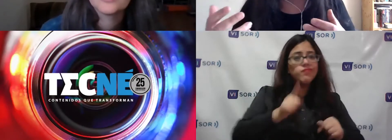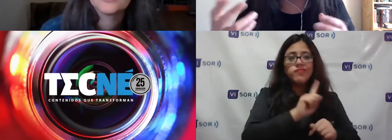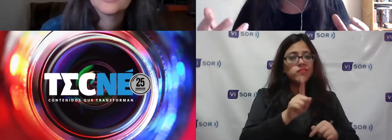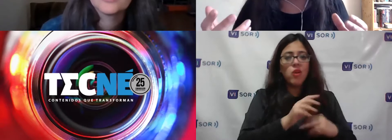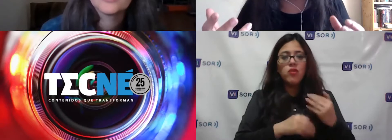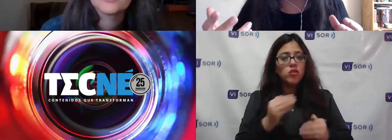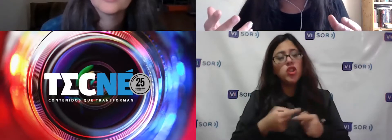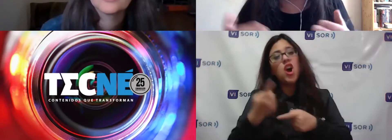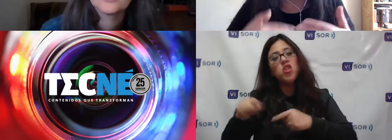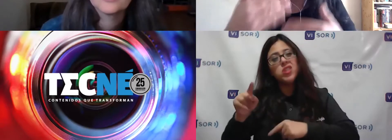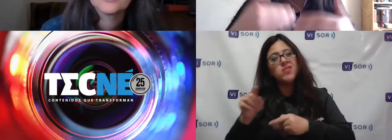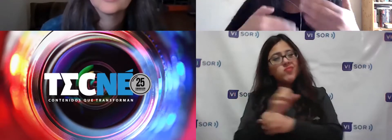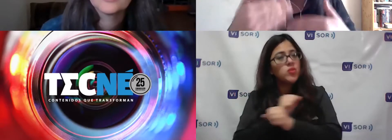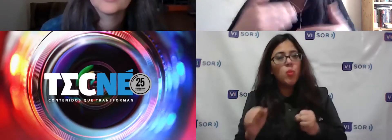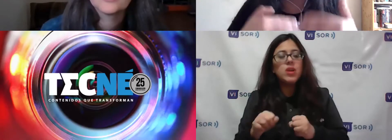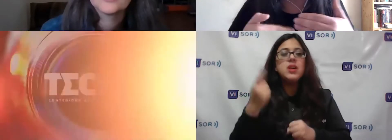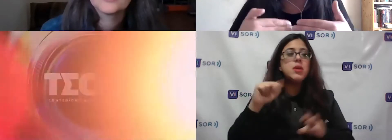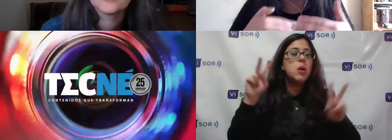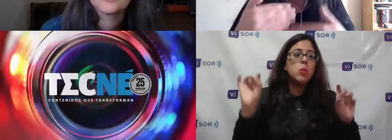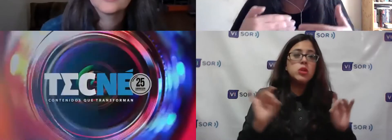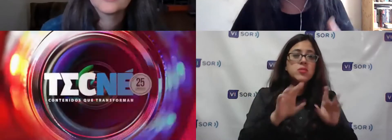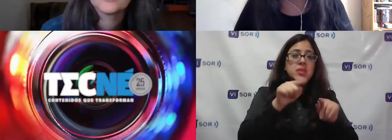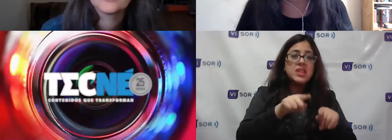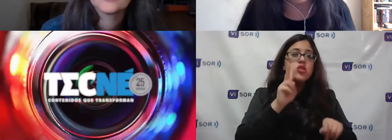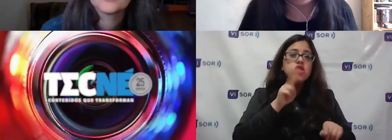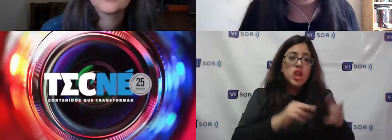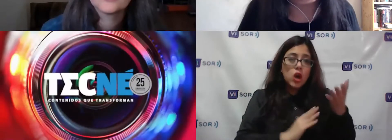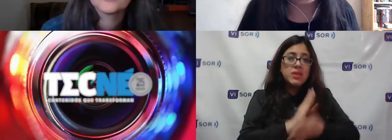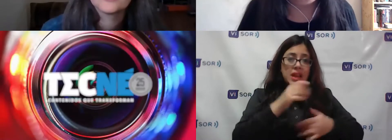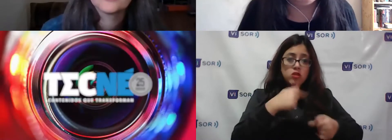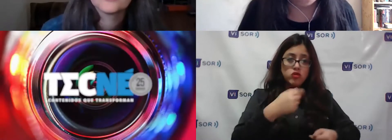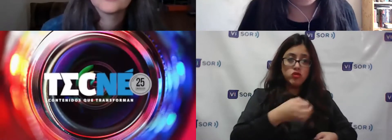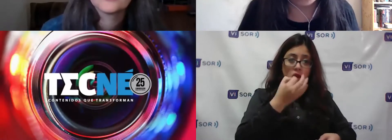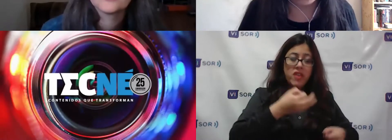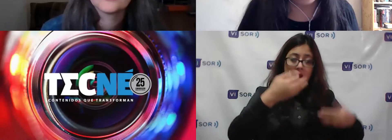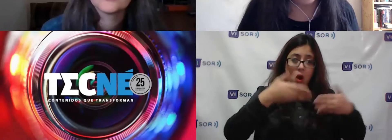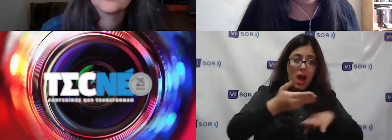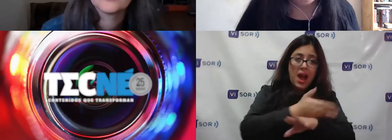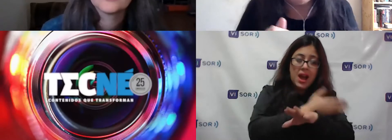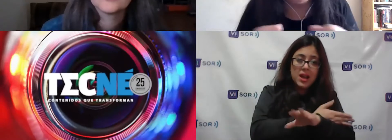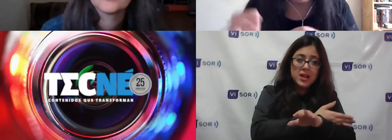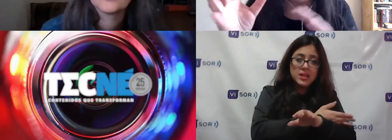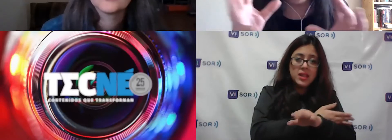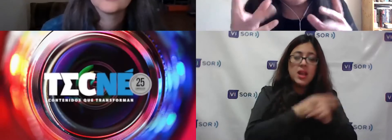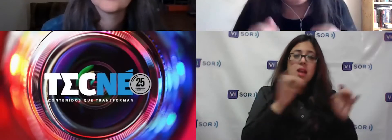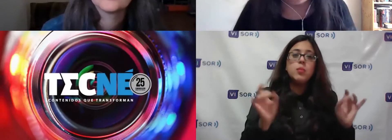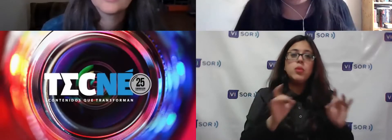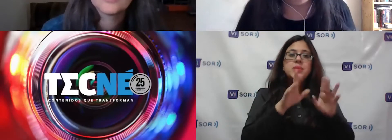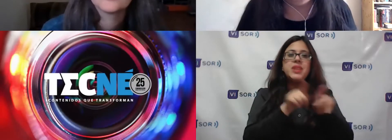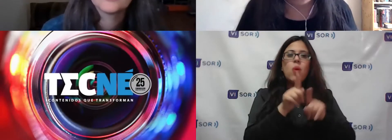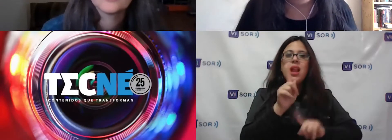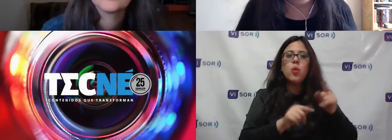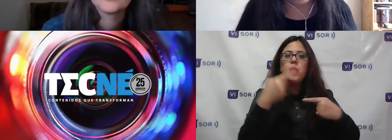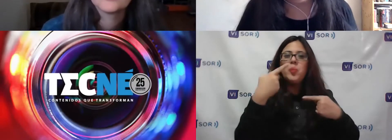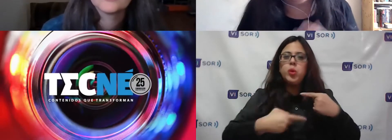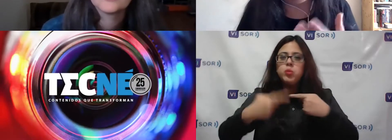asumir que la película a lo mejor por haber partido sin esa posición durante el registro a lo mejor va a tener ciertos desajustes entre comillas